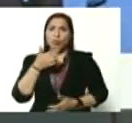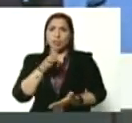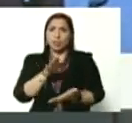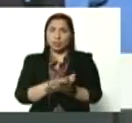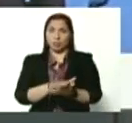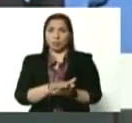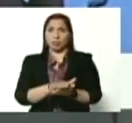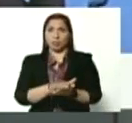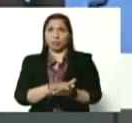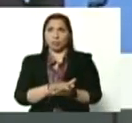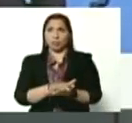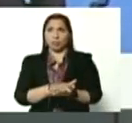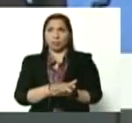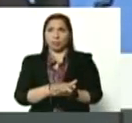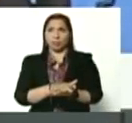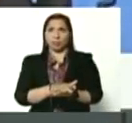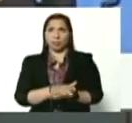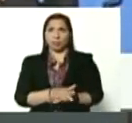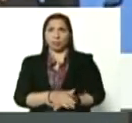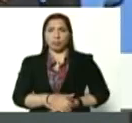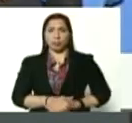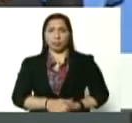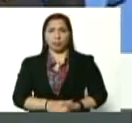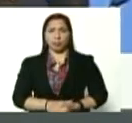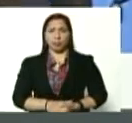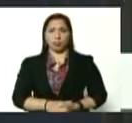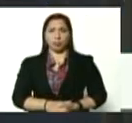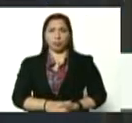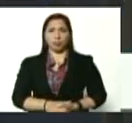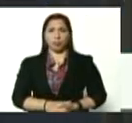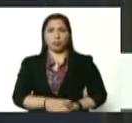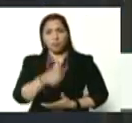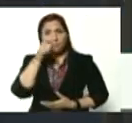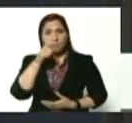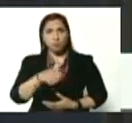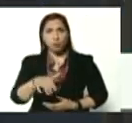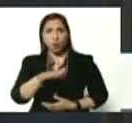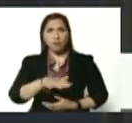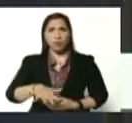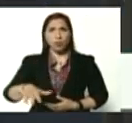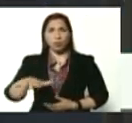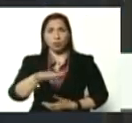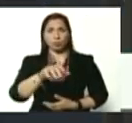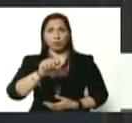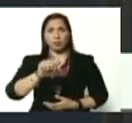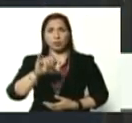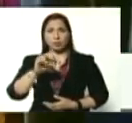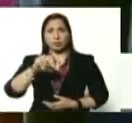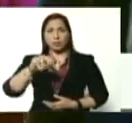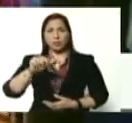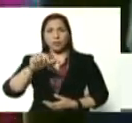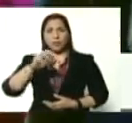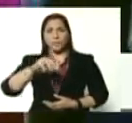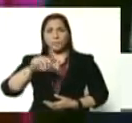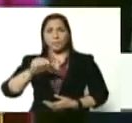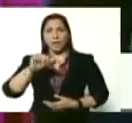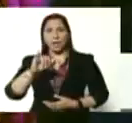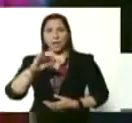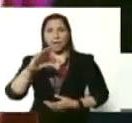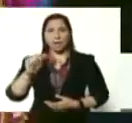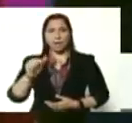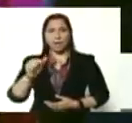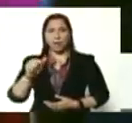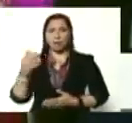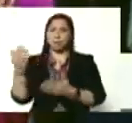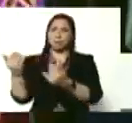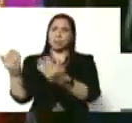ippon y los pueblos de la laguna de sinamaica y reclamaron mi cuerpo a